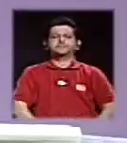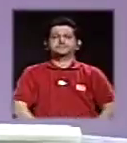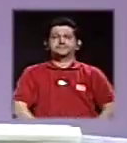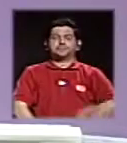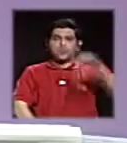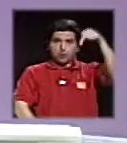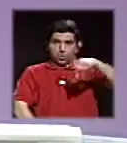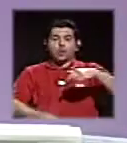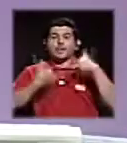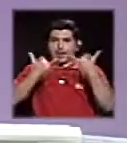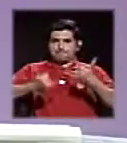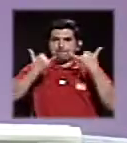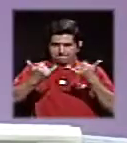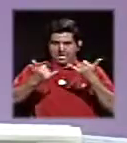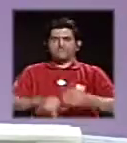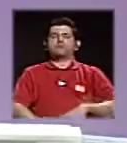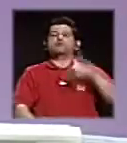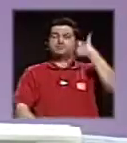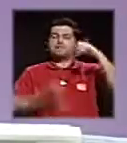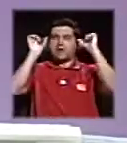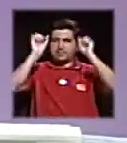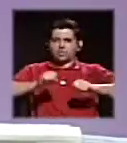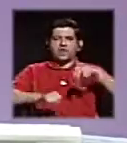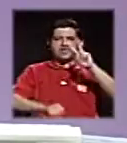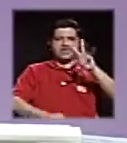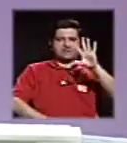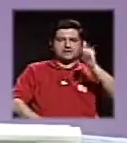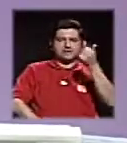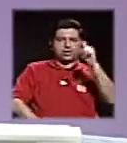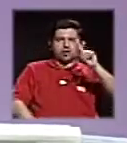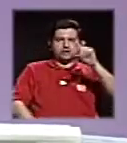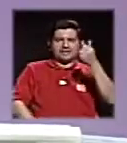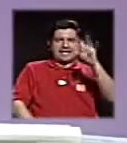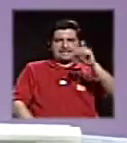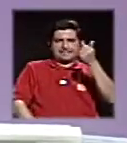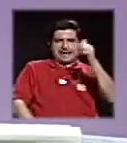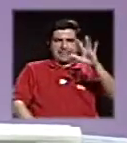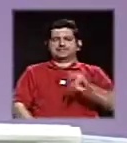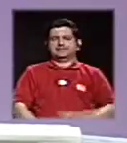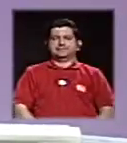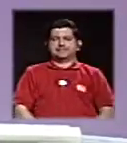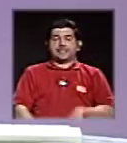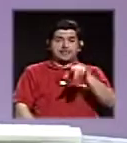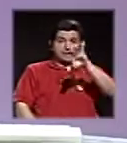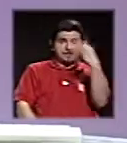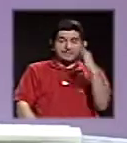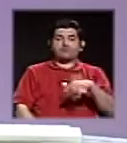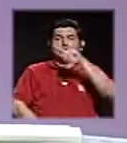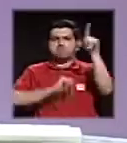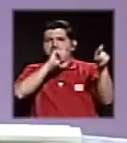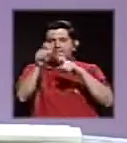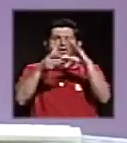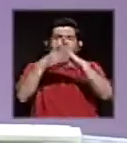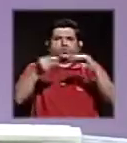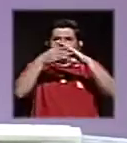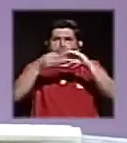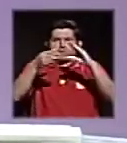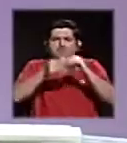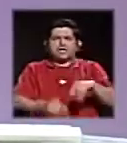hoy estamos en vivo usted puede llamarnos al 25 11 15 15 y hacer sus preguntas y comentarios